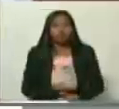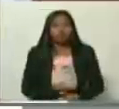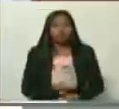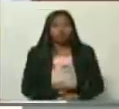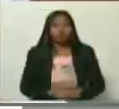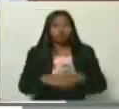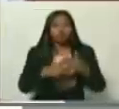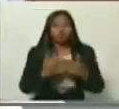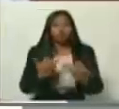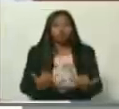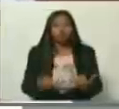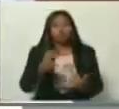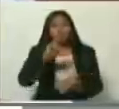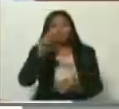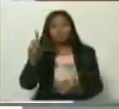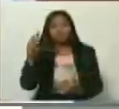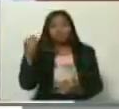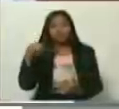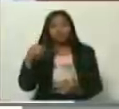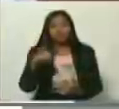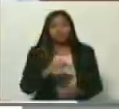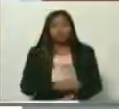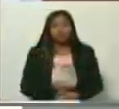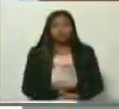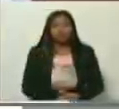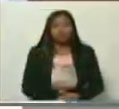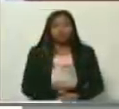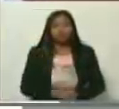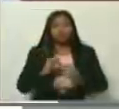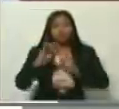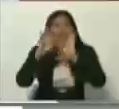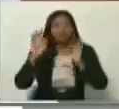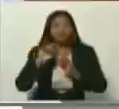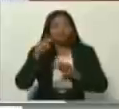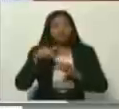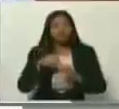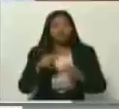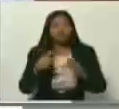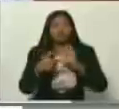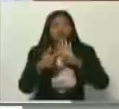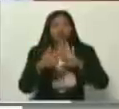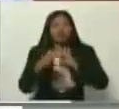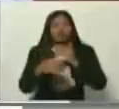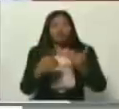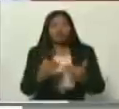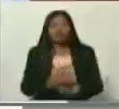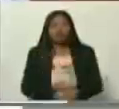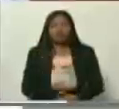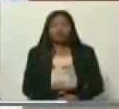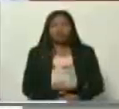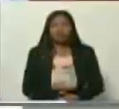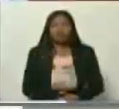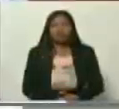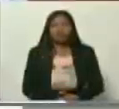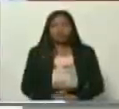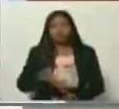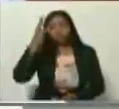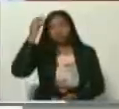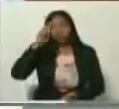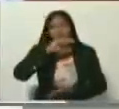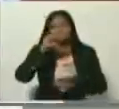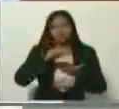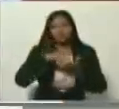del 21 de noviembre. Esa fue la primera sentencia entonces del Consejo